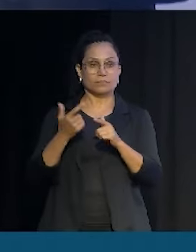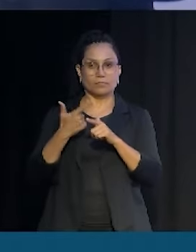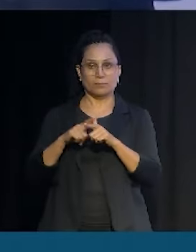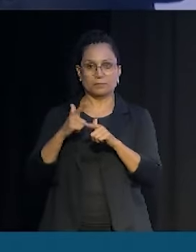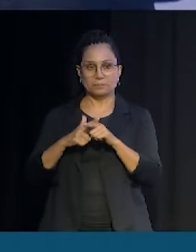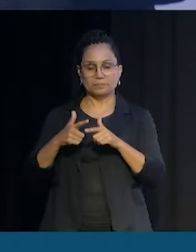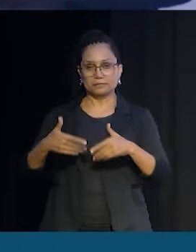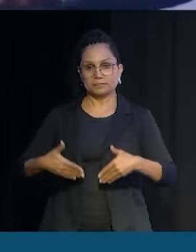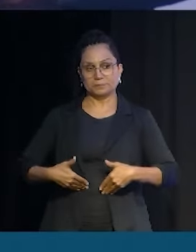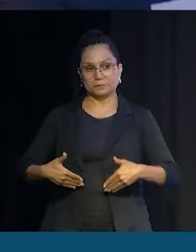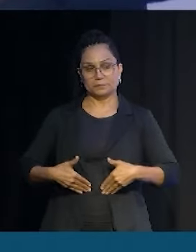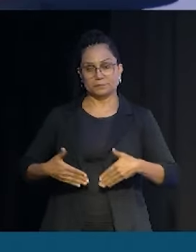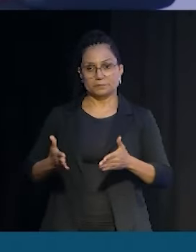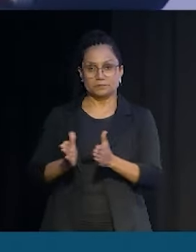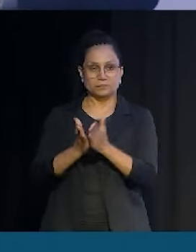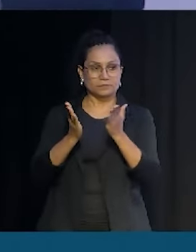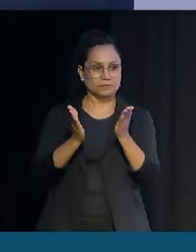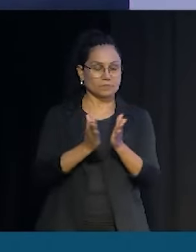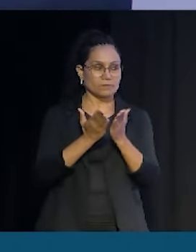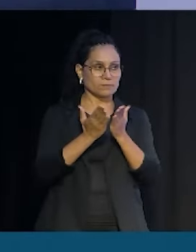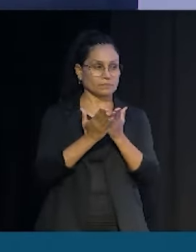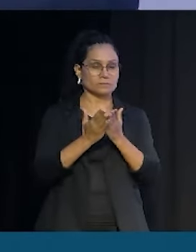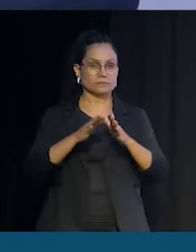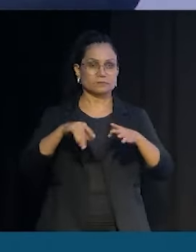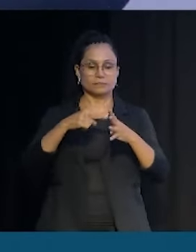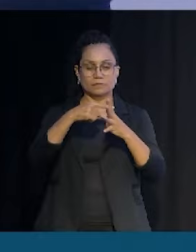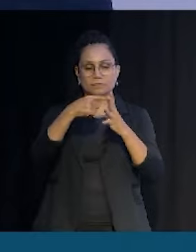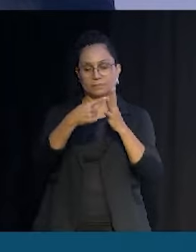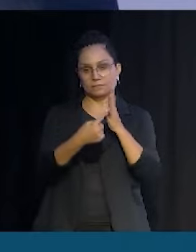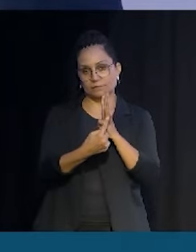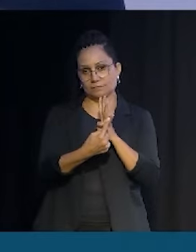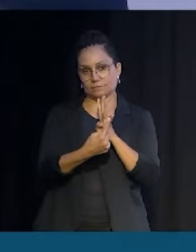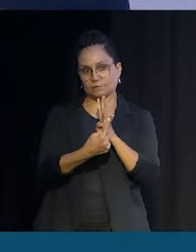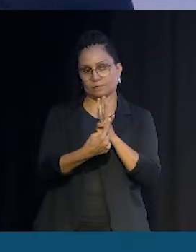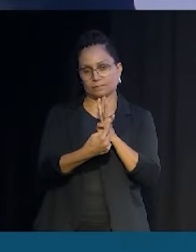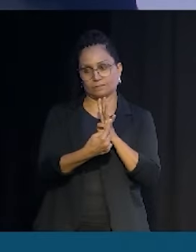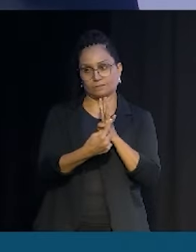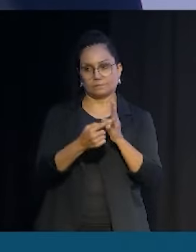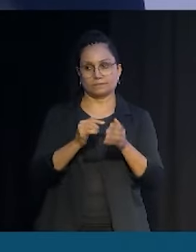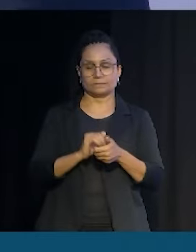tocaron de forma leve, pero tenemos que profundizar. Esos cuatro puntos: